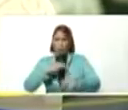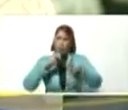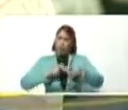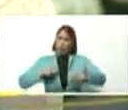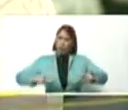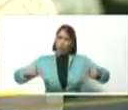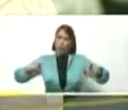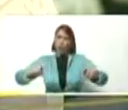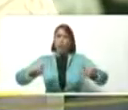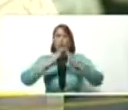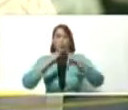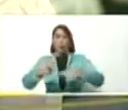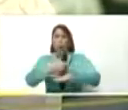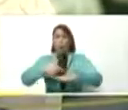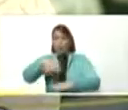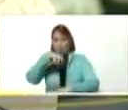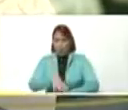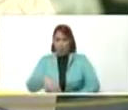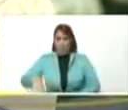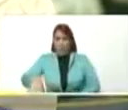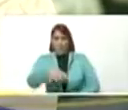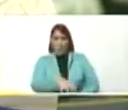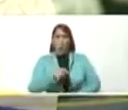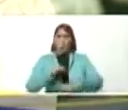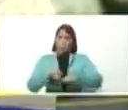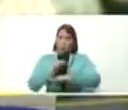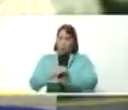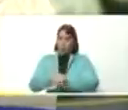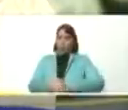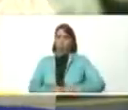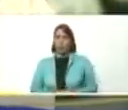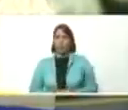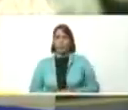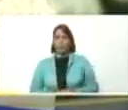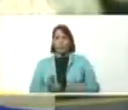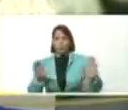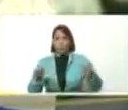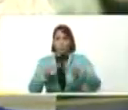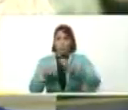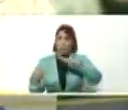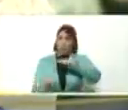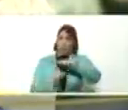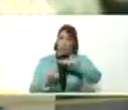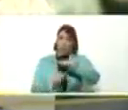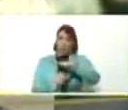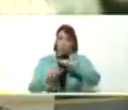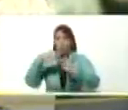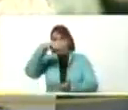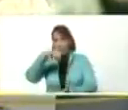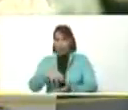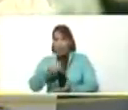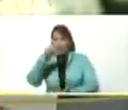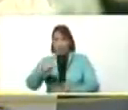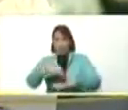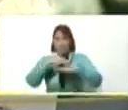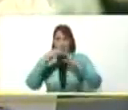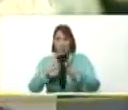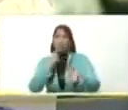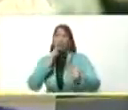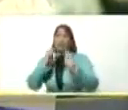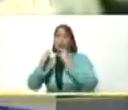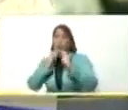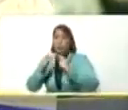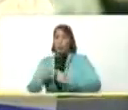todos, gobiernos regionales, gobiernos municipales, organismos e instituciones del Estado, el Ministerio de Turismo,